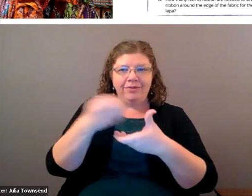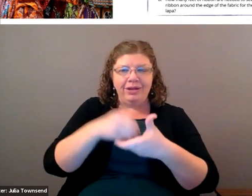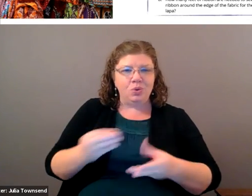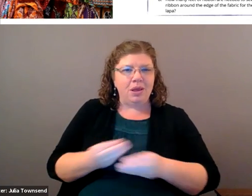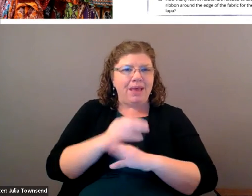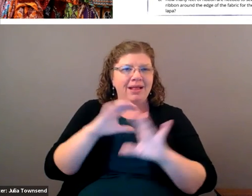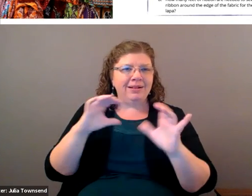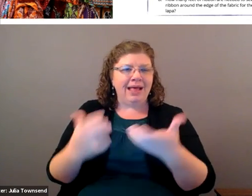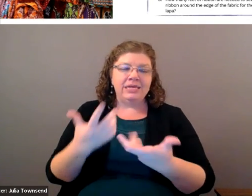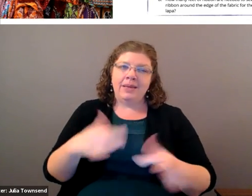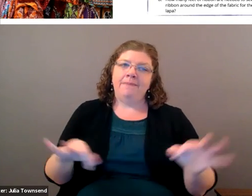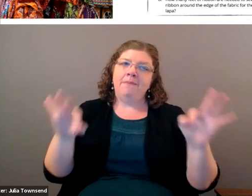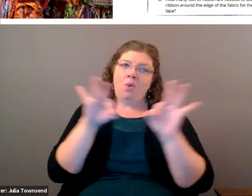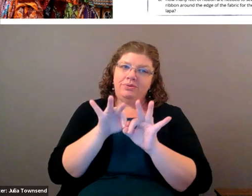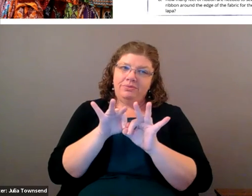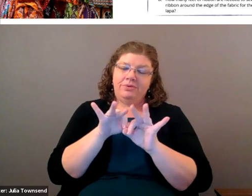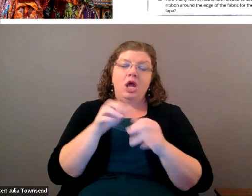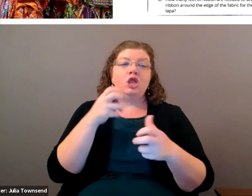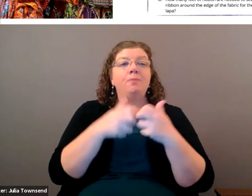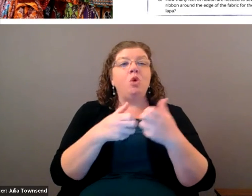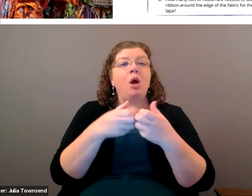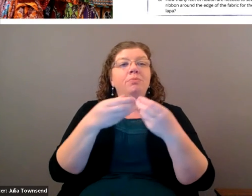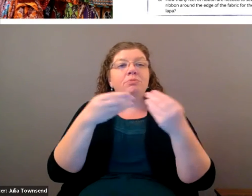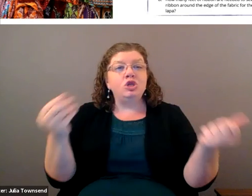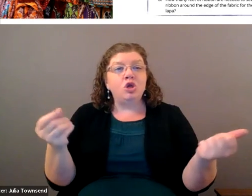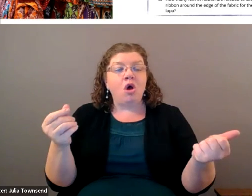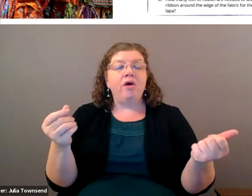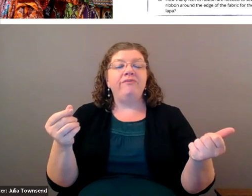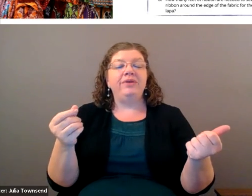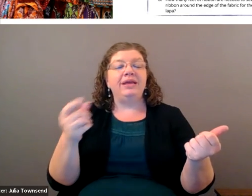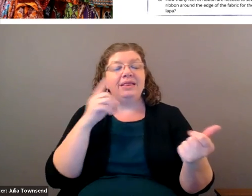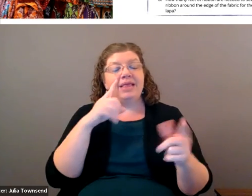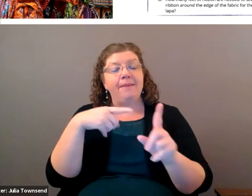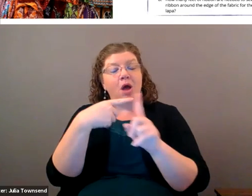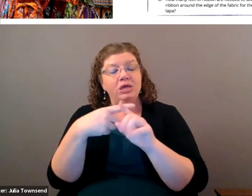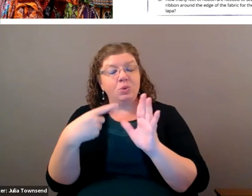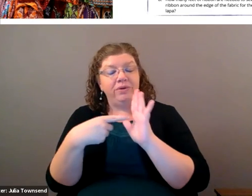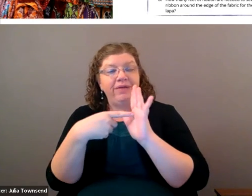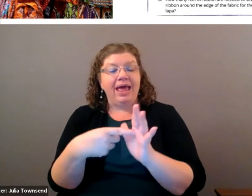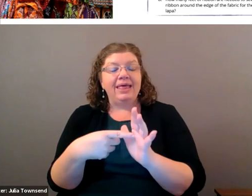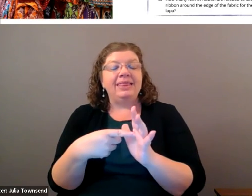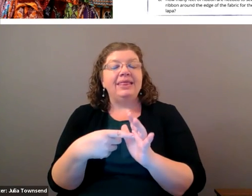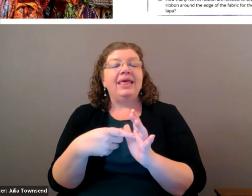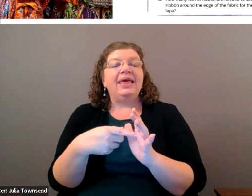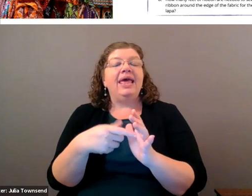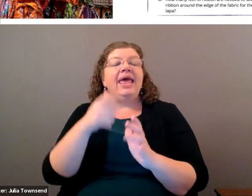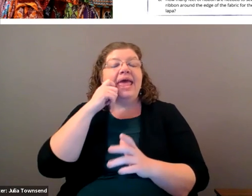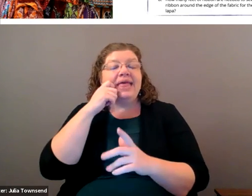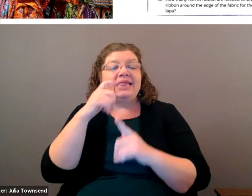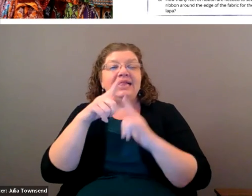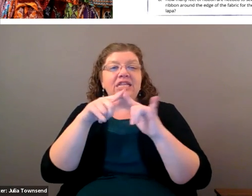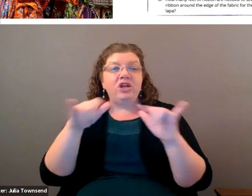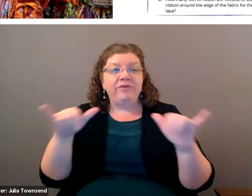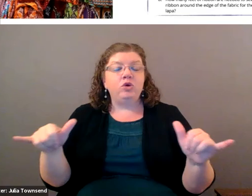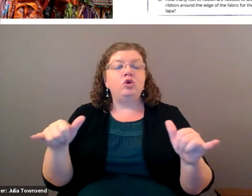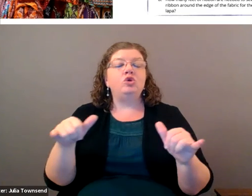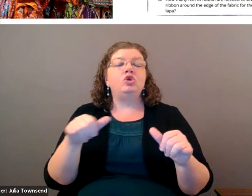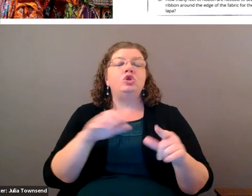clase de matemáticas y el contexto de cómo resolver problemas que